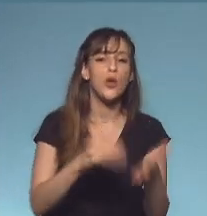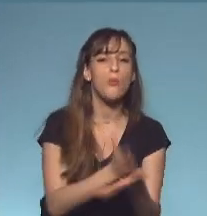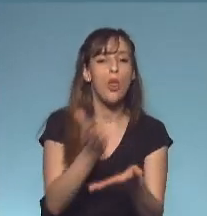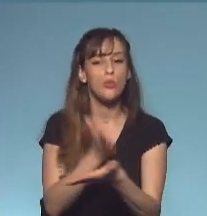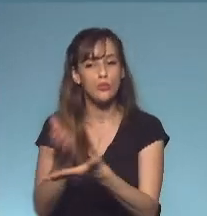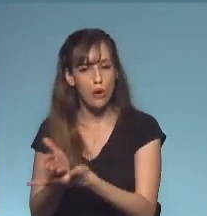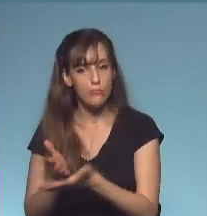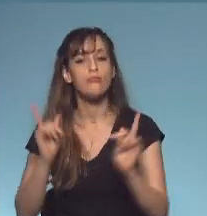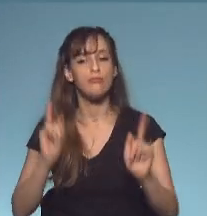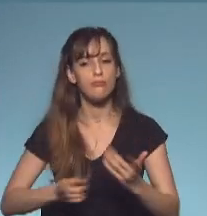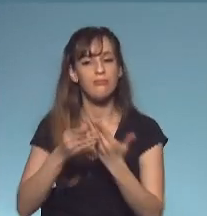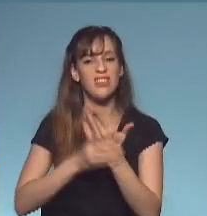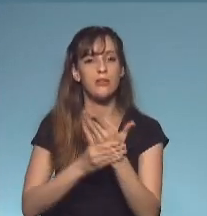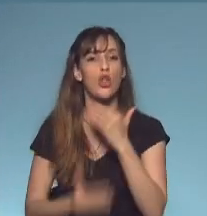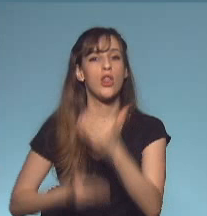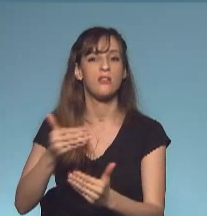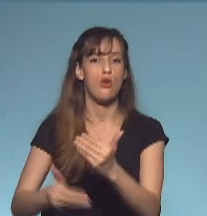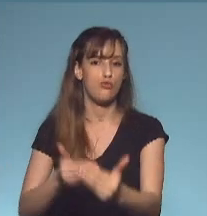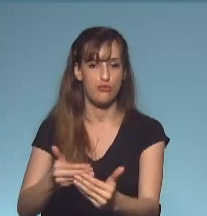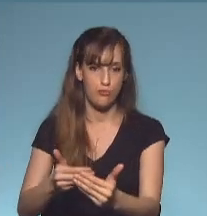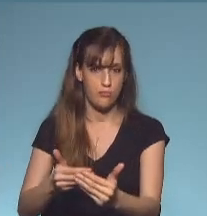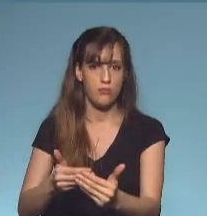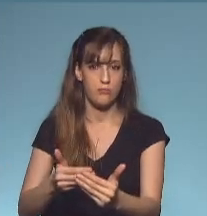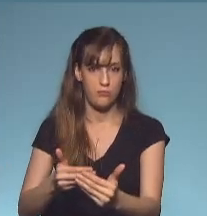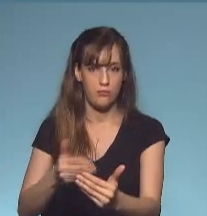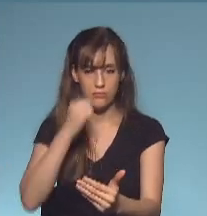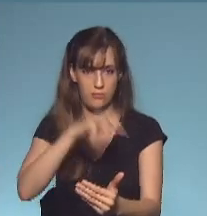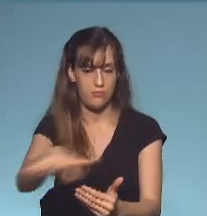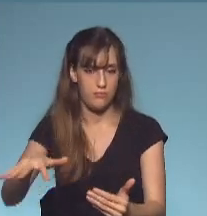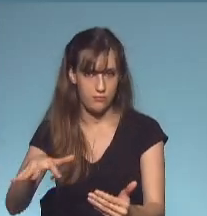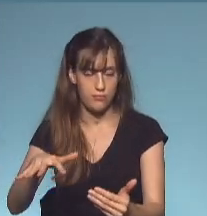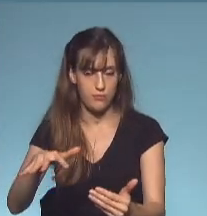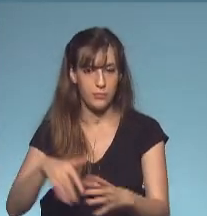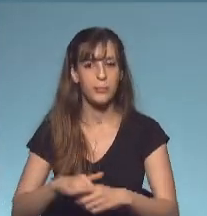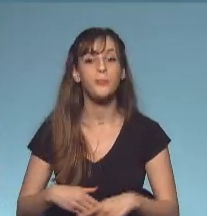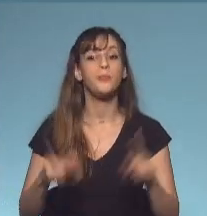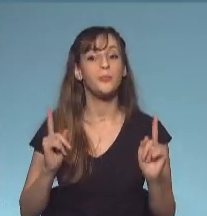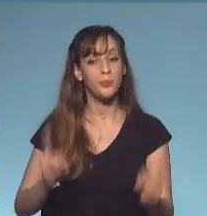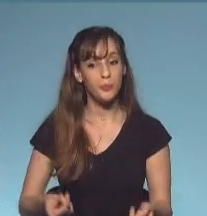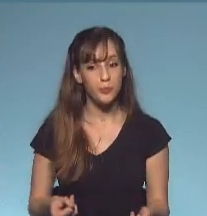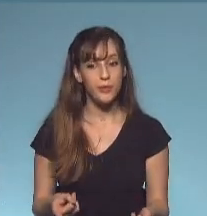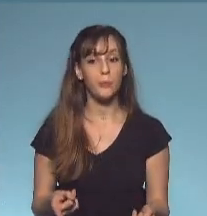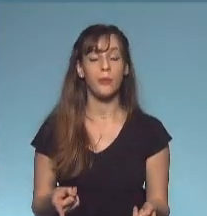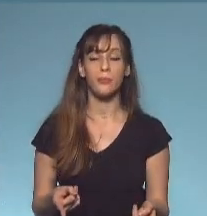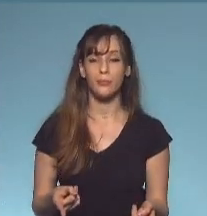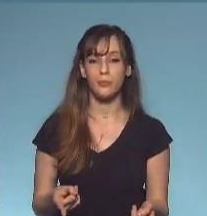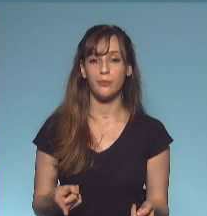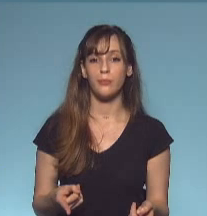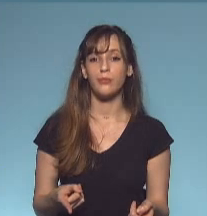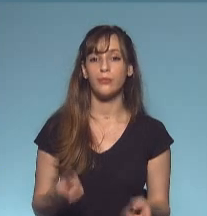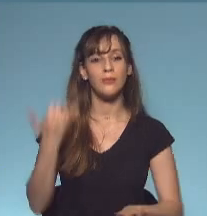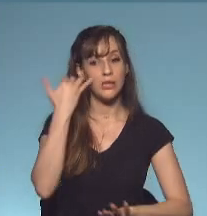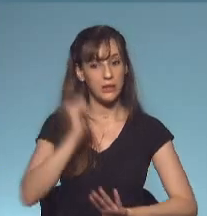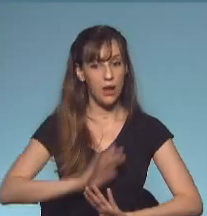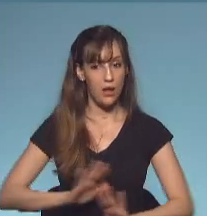nuestro Ministerio de Desarrollo Agrario. Hemos lanzado también, le presentamos a nuestra legislatura